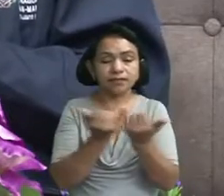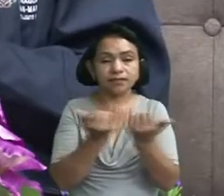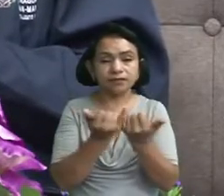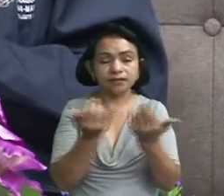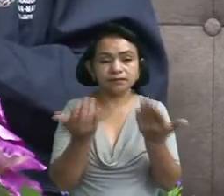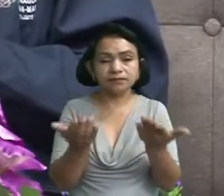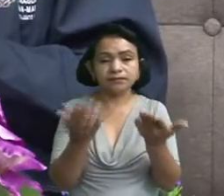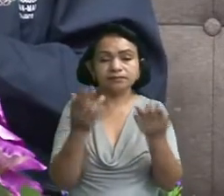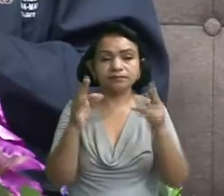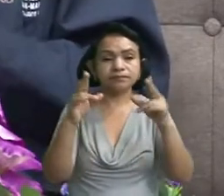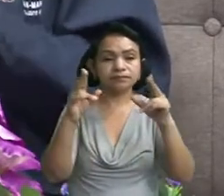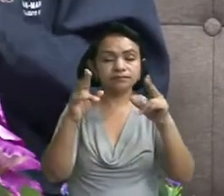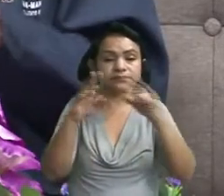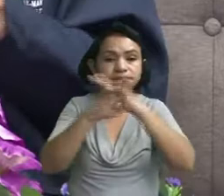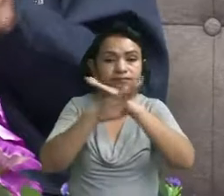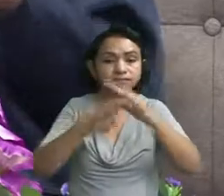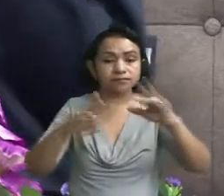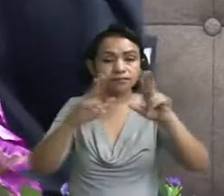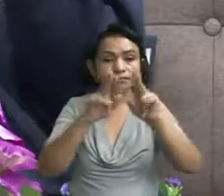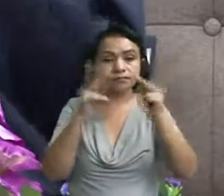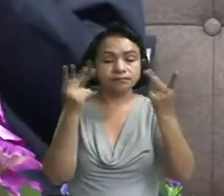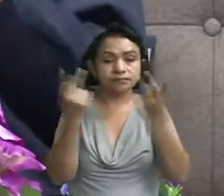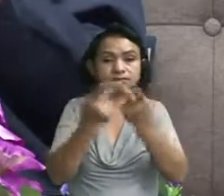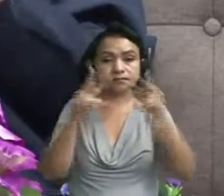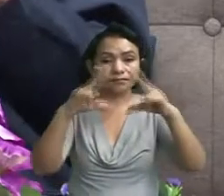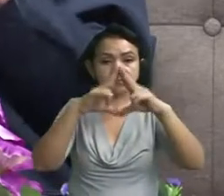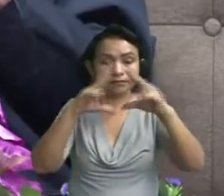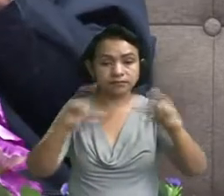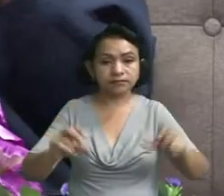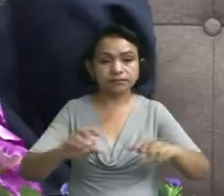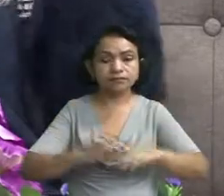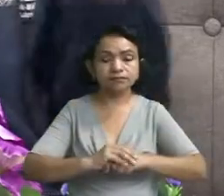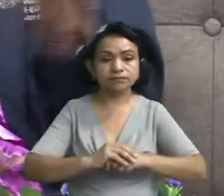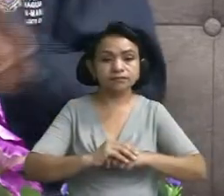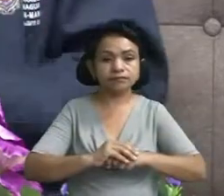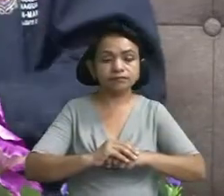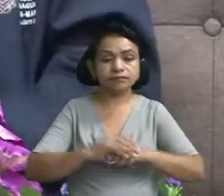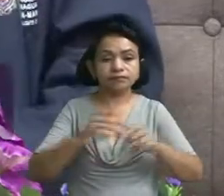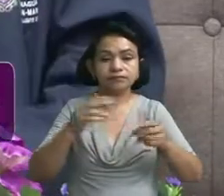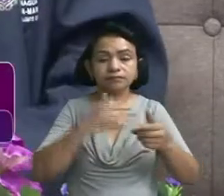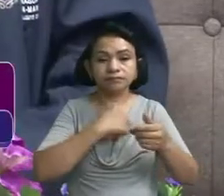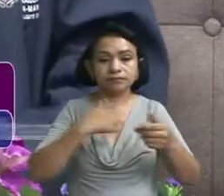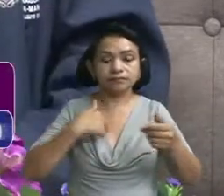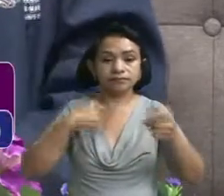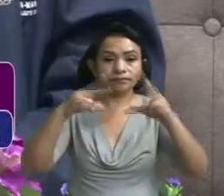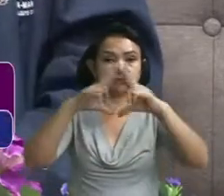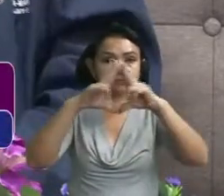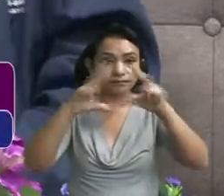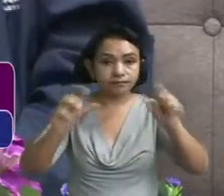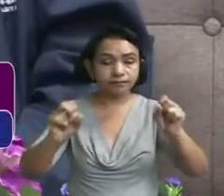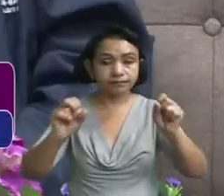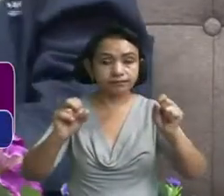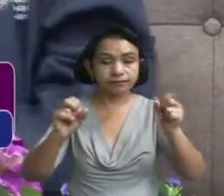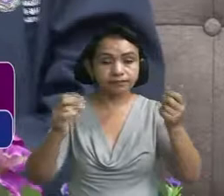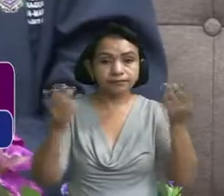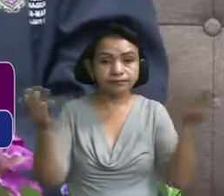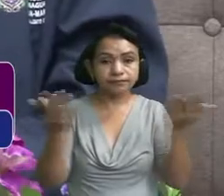de la paz del pueblo nicaragüense, también están en una estrategia externa de desacreditar a Nicaragua, de pintar a